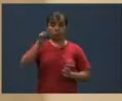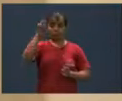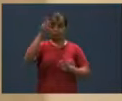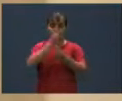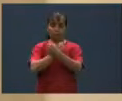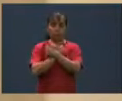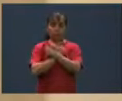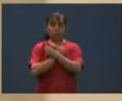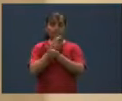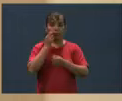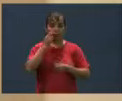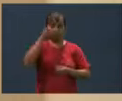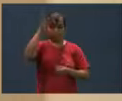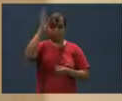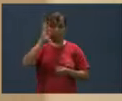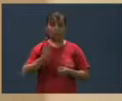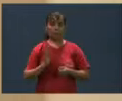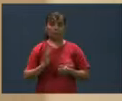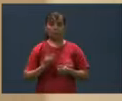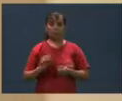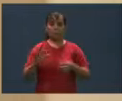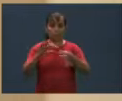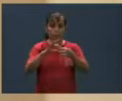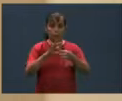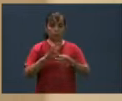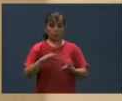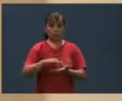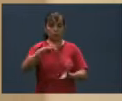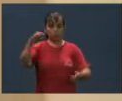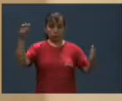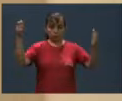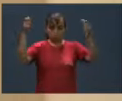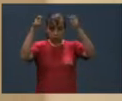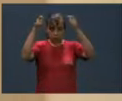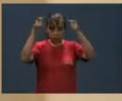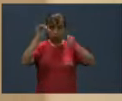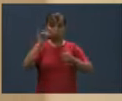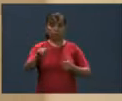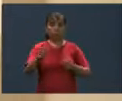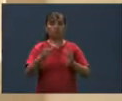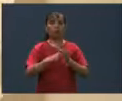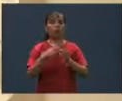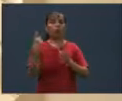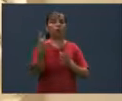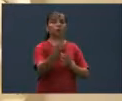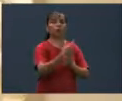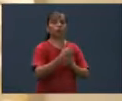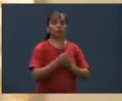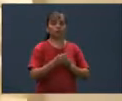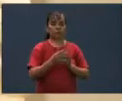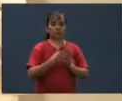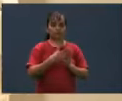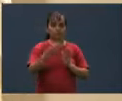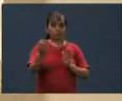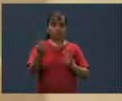Jesucristo, el amor del Padre y la comunión del Espíritu Santo esté con todos